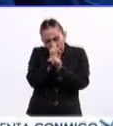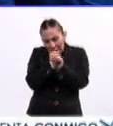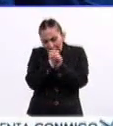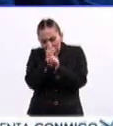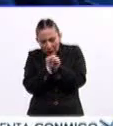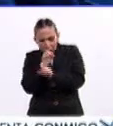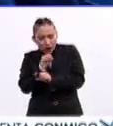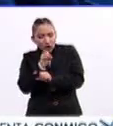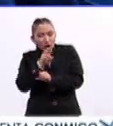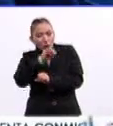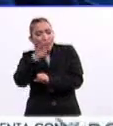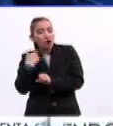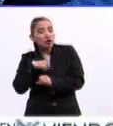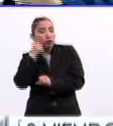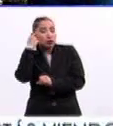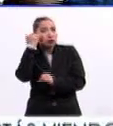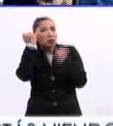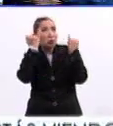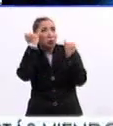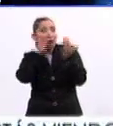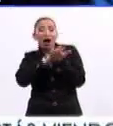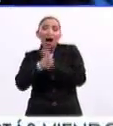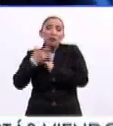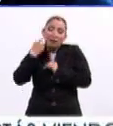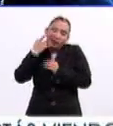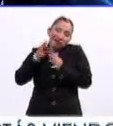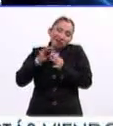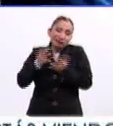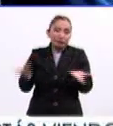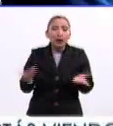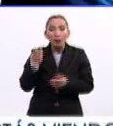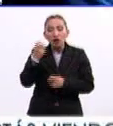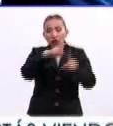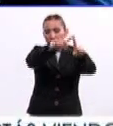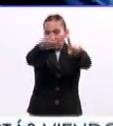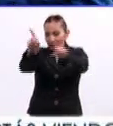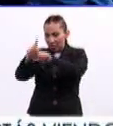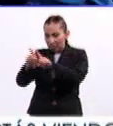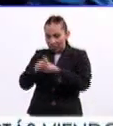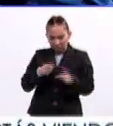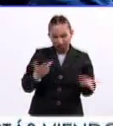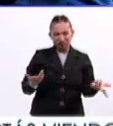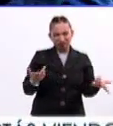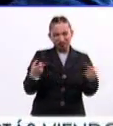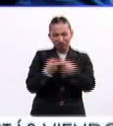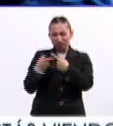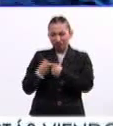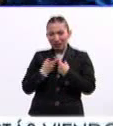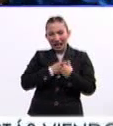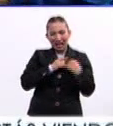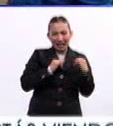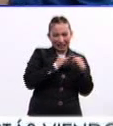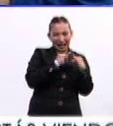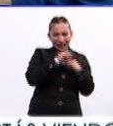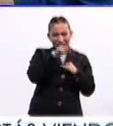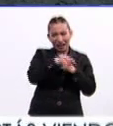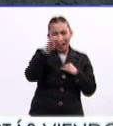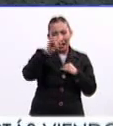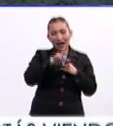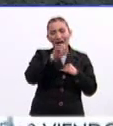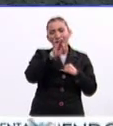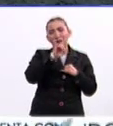Juana que mejor nos parece. Por eso los diferendos entre gente del instituto donde tú estás, de Filológicas, sí, claro, con Octavio